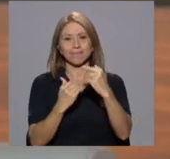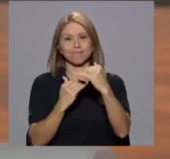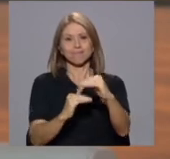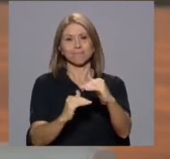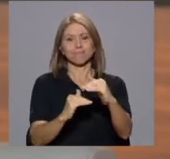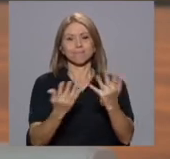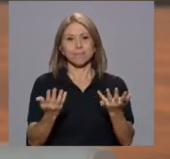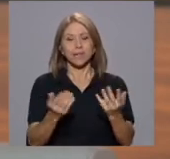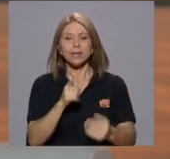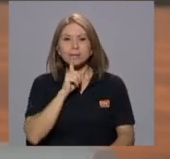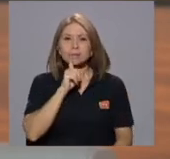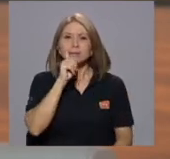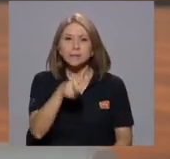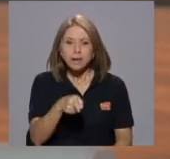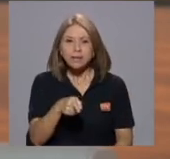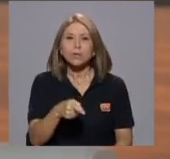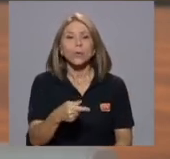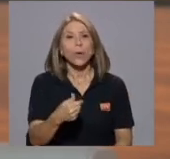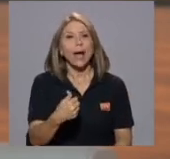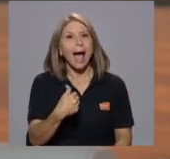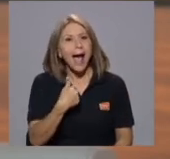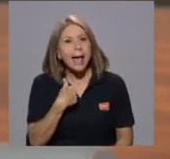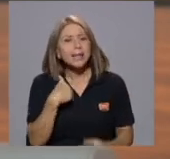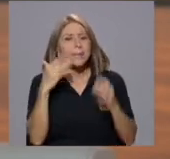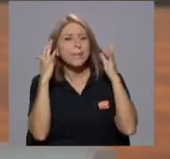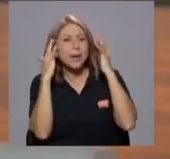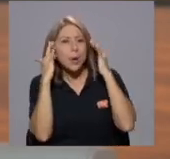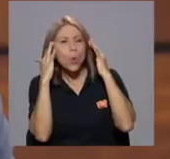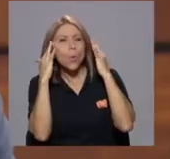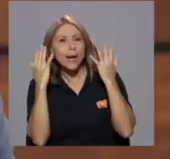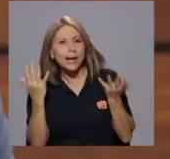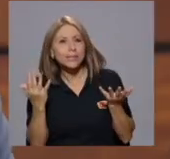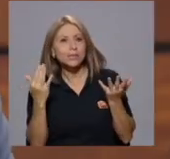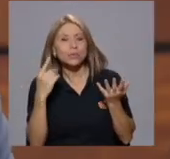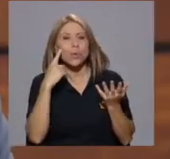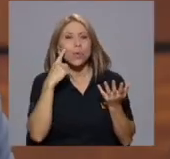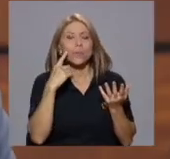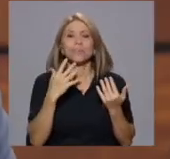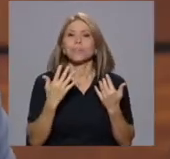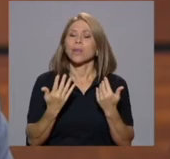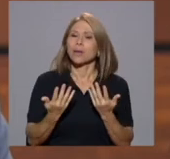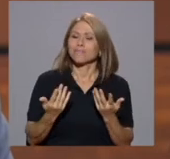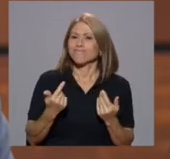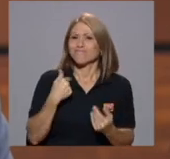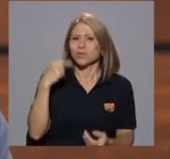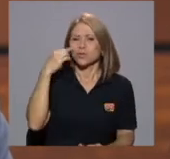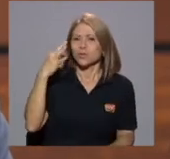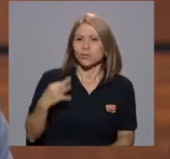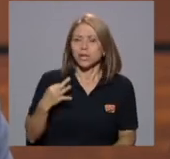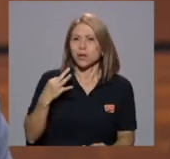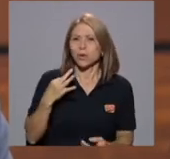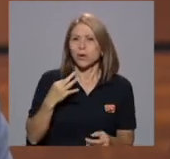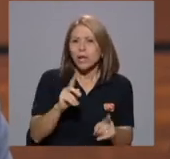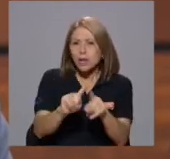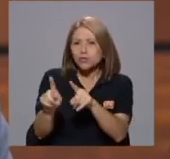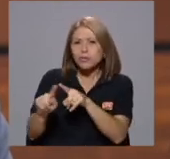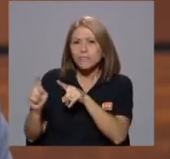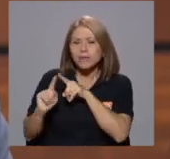una preocupación porque hay algunos sectores... No, a ver, don Ricardo, yo no creo que los gobiernos que